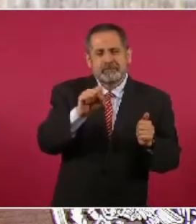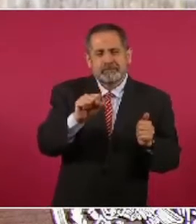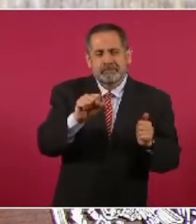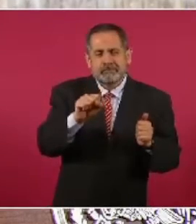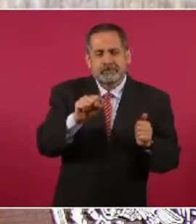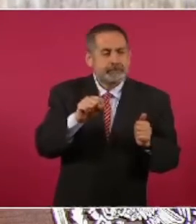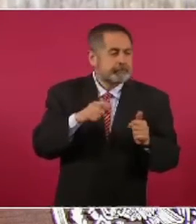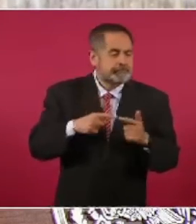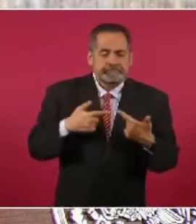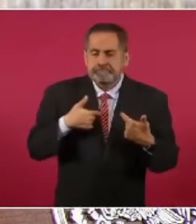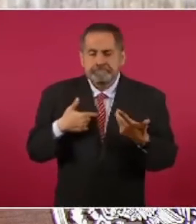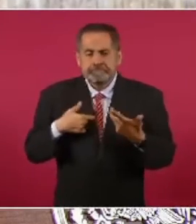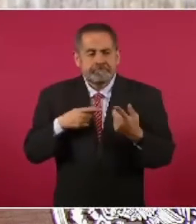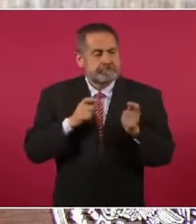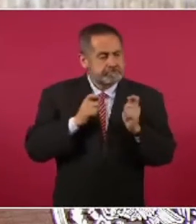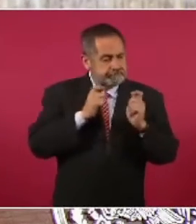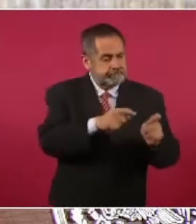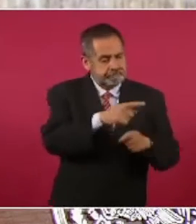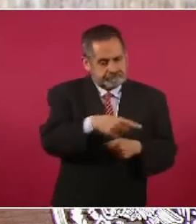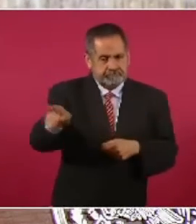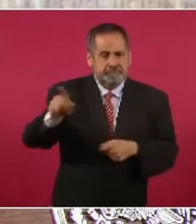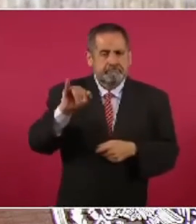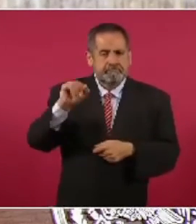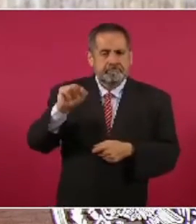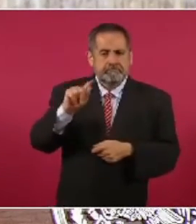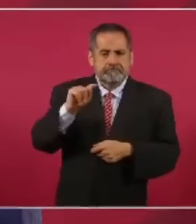él le toca el ISSSTE.